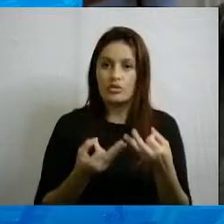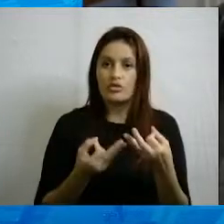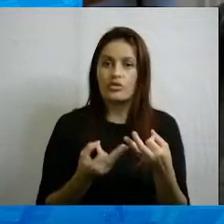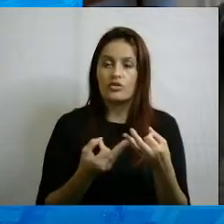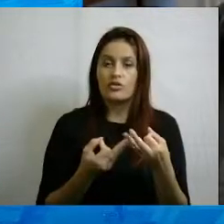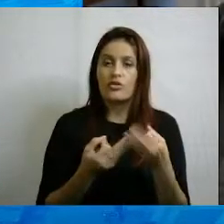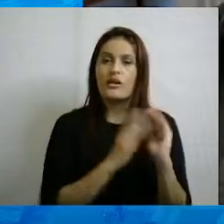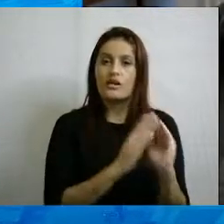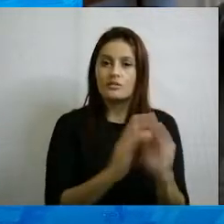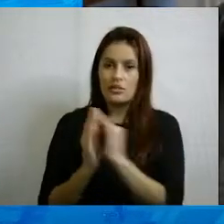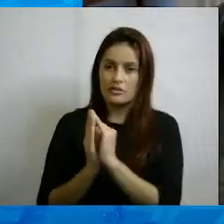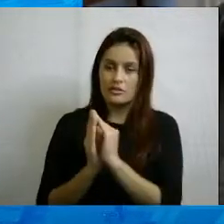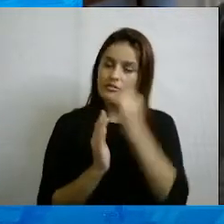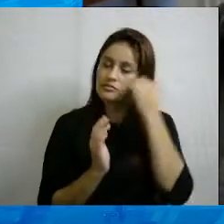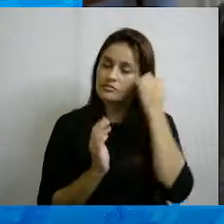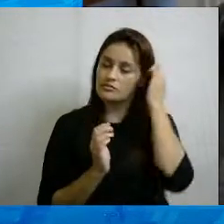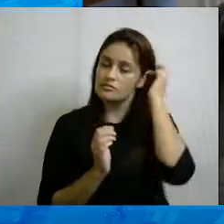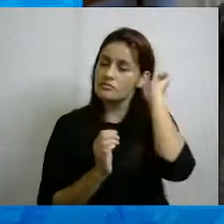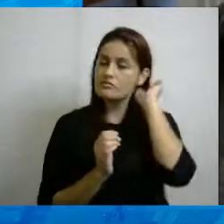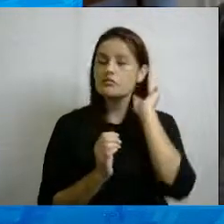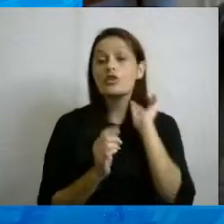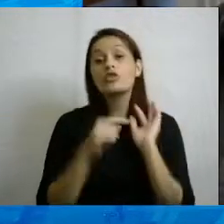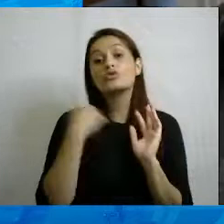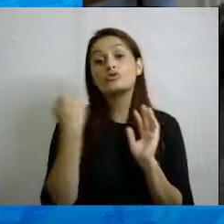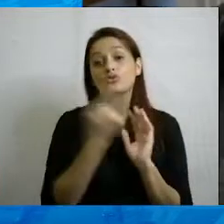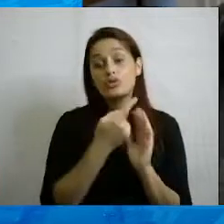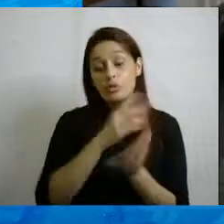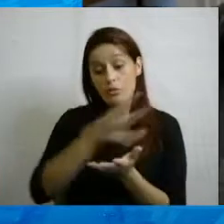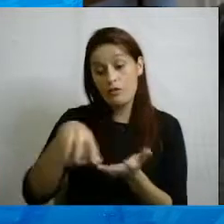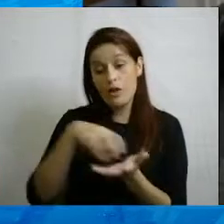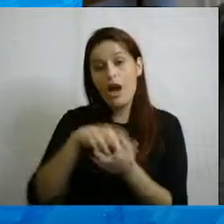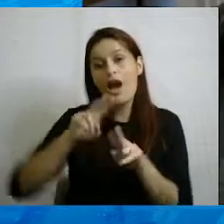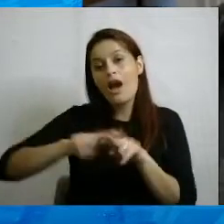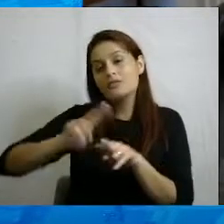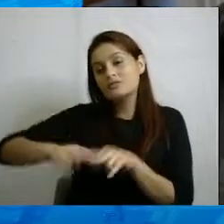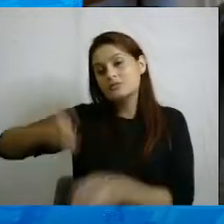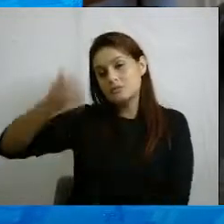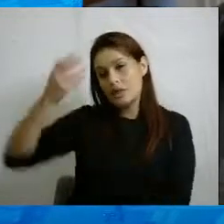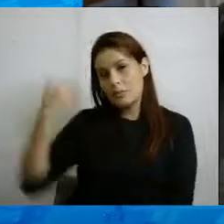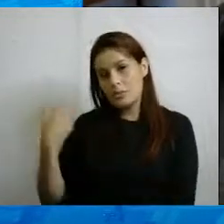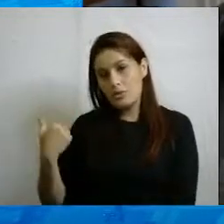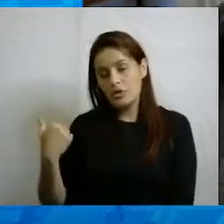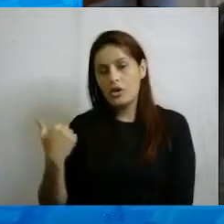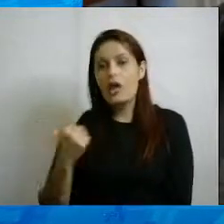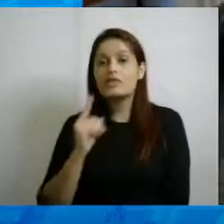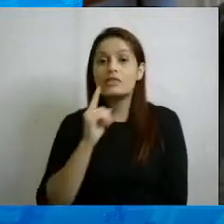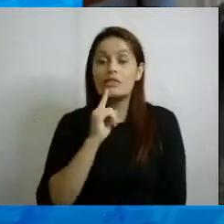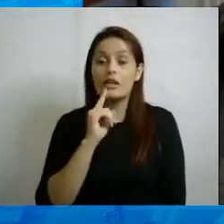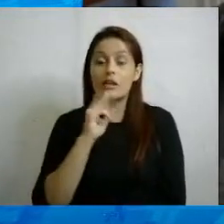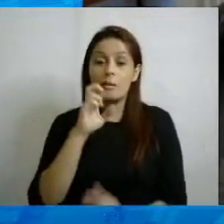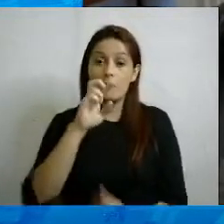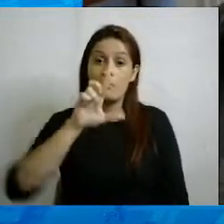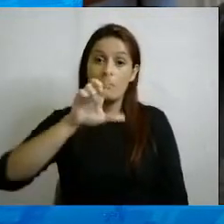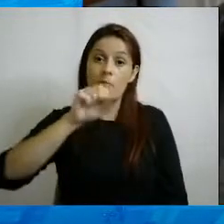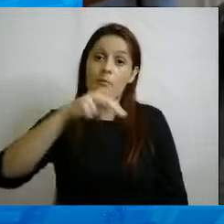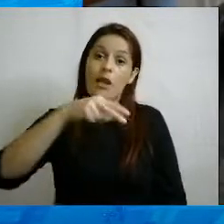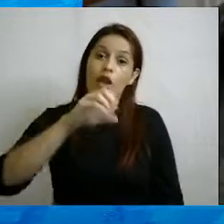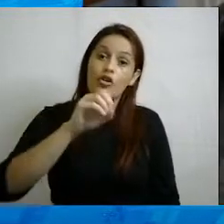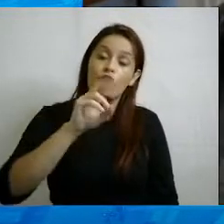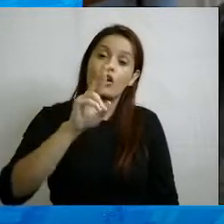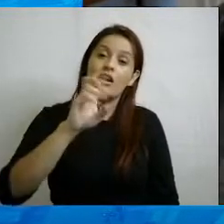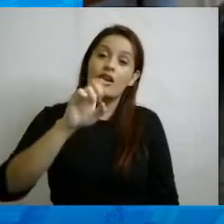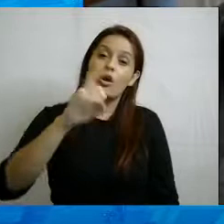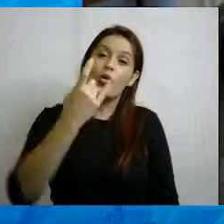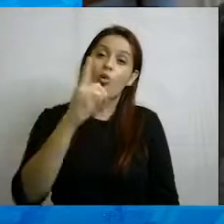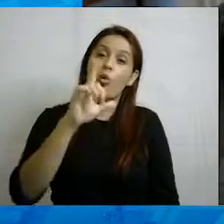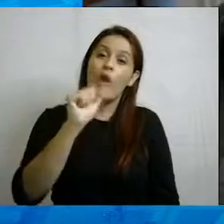viviendas. Si bien es cierto, nuestra población se construyó hace muchos años, tenemos un plano regulador de nuestra